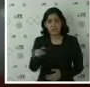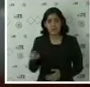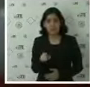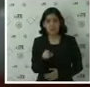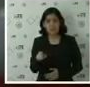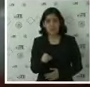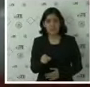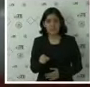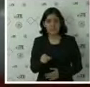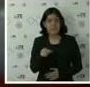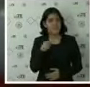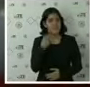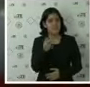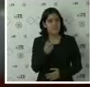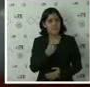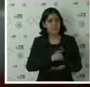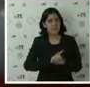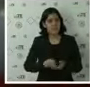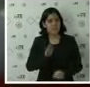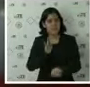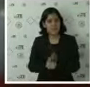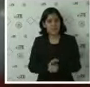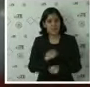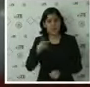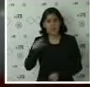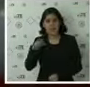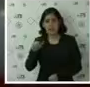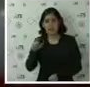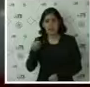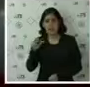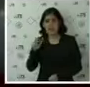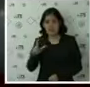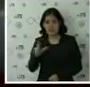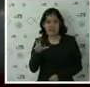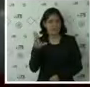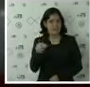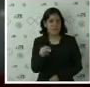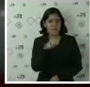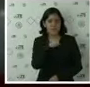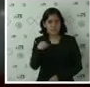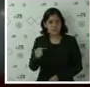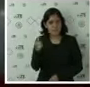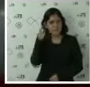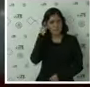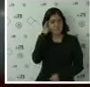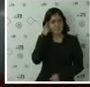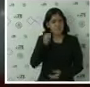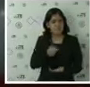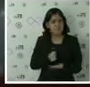una generación de cristal. Métanselo en la cabeza y muchas gracias por el espacio.